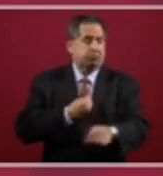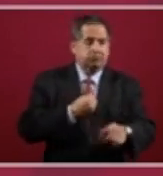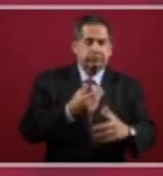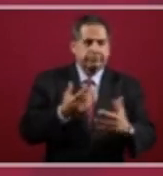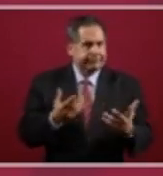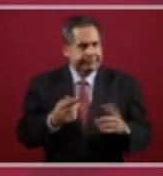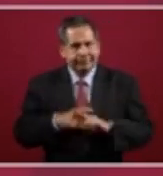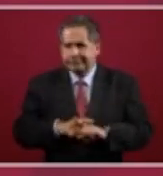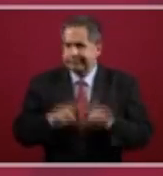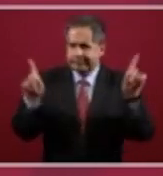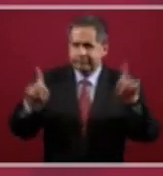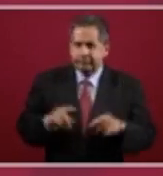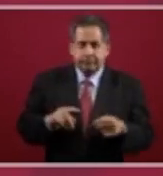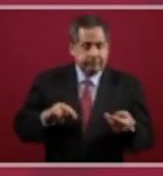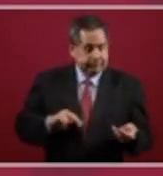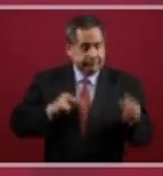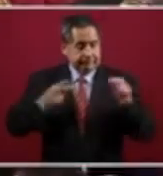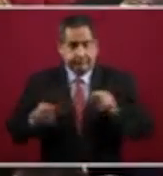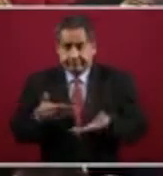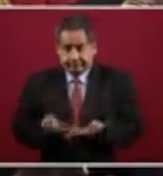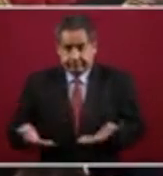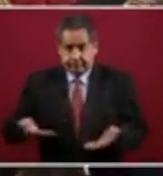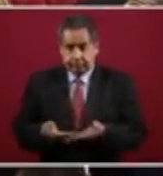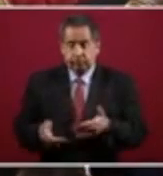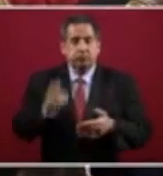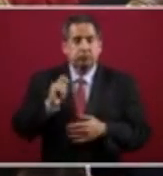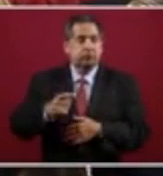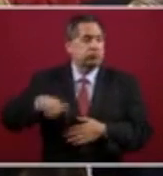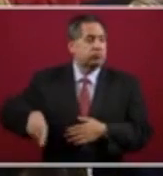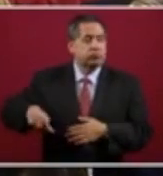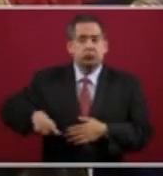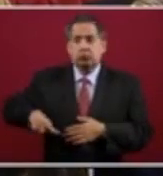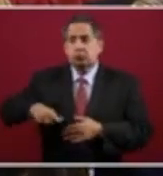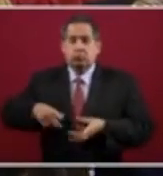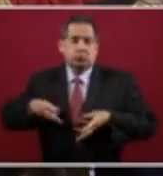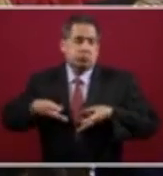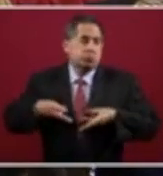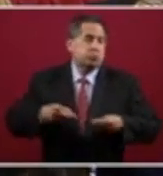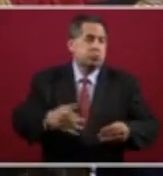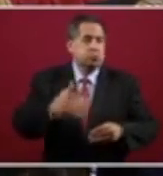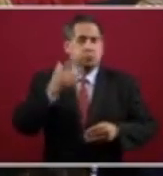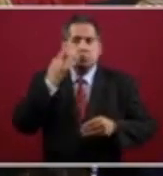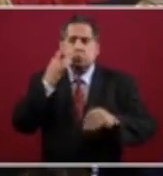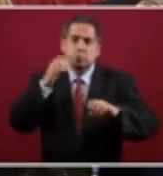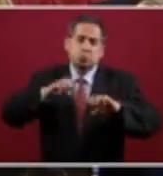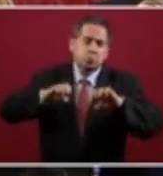con los lujos en el gobierno, con el derroche,